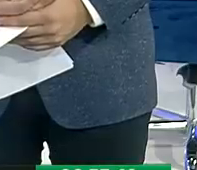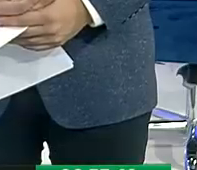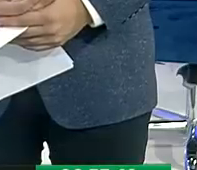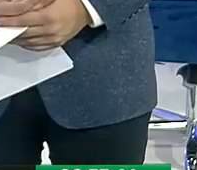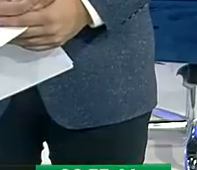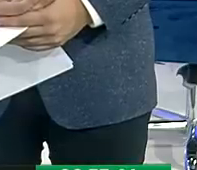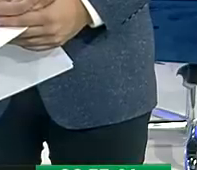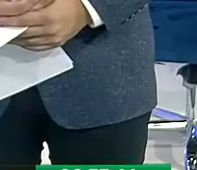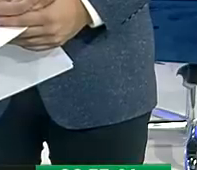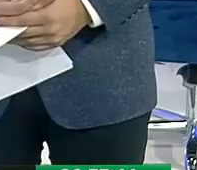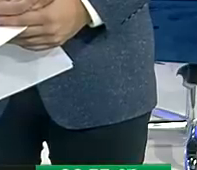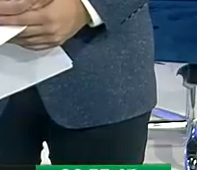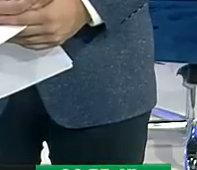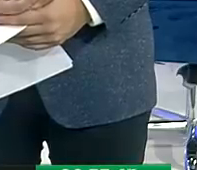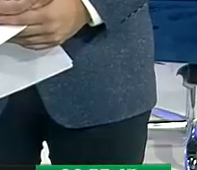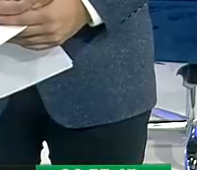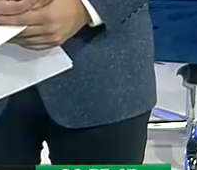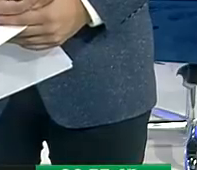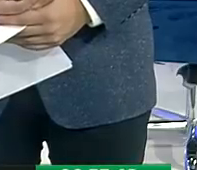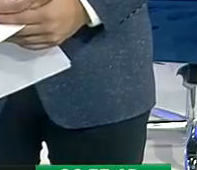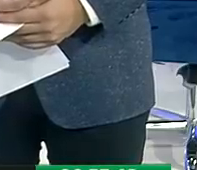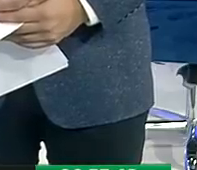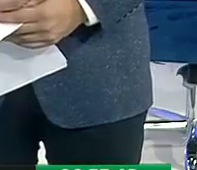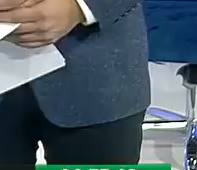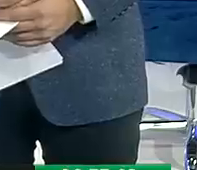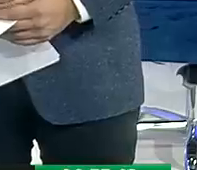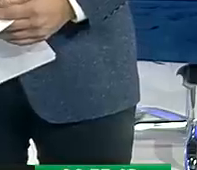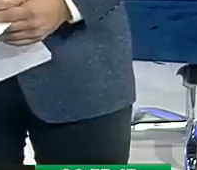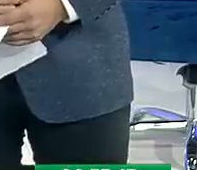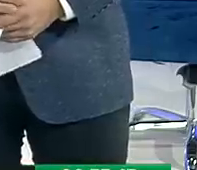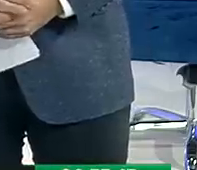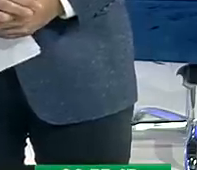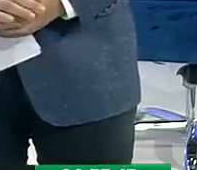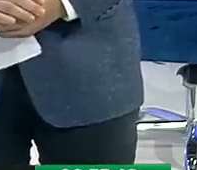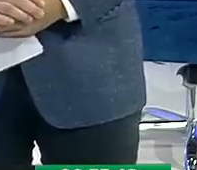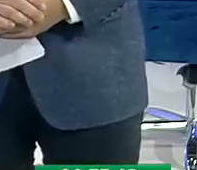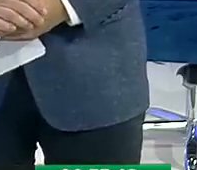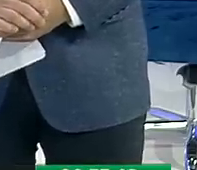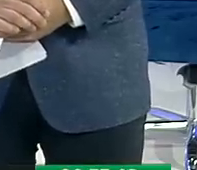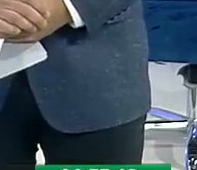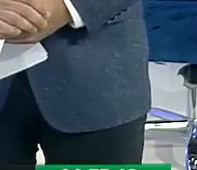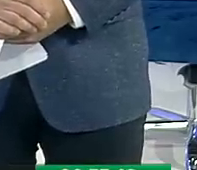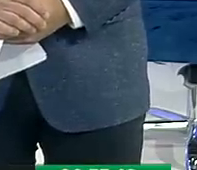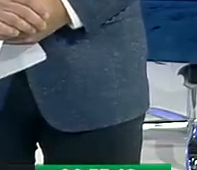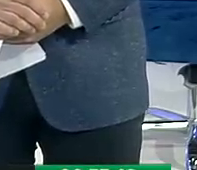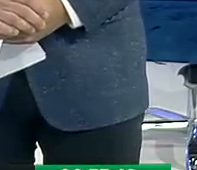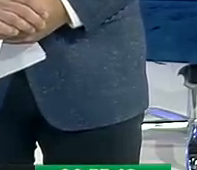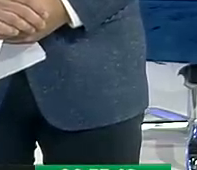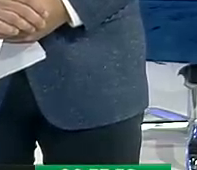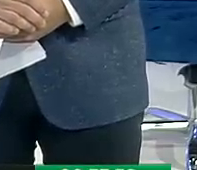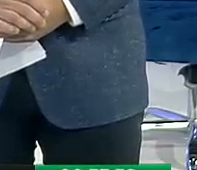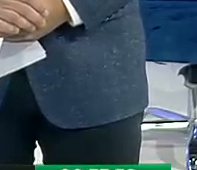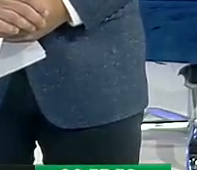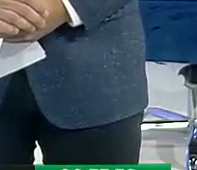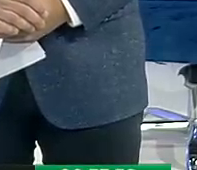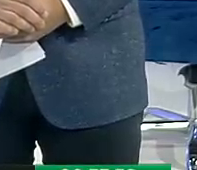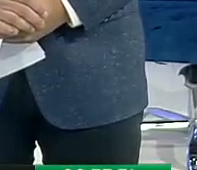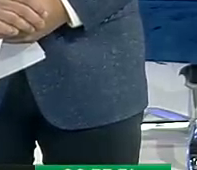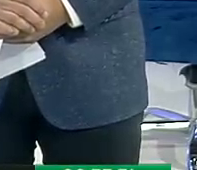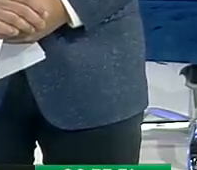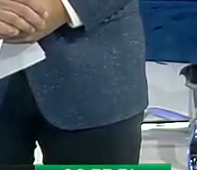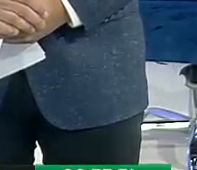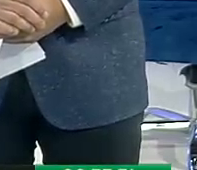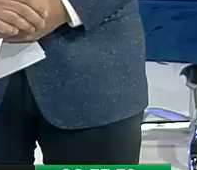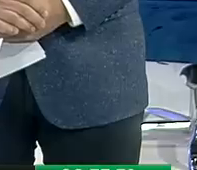de agosto del 2018. Emisión informativa que iniciamos junto a José Luis Arévalo con una lamentable noticia de la que